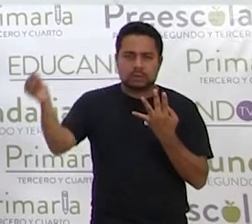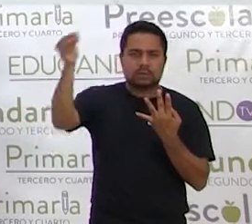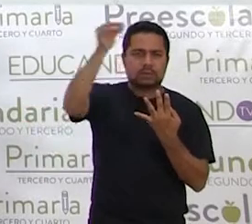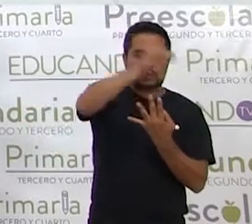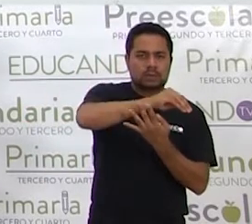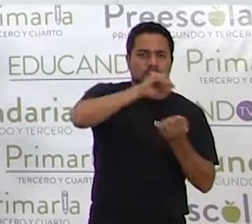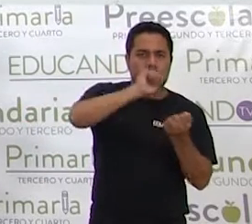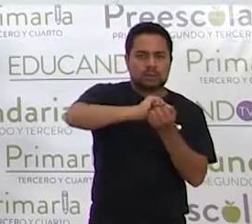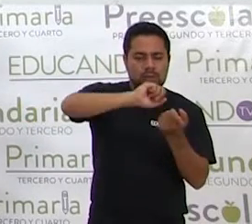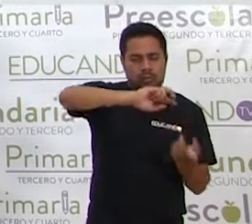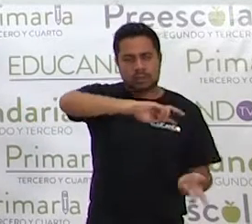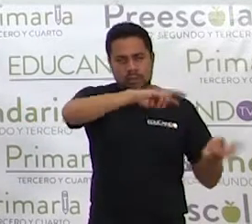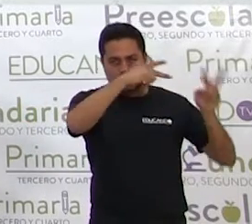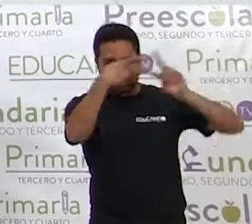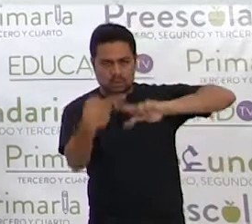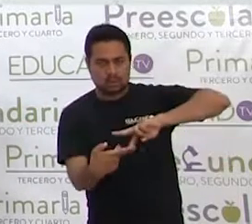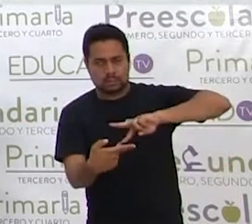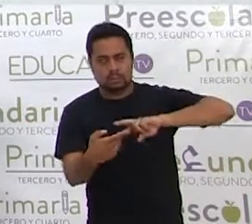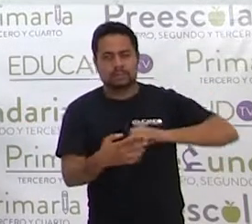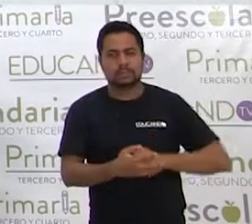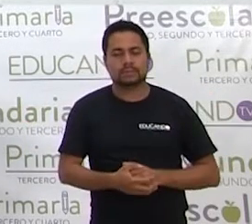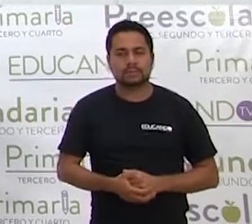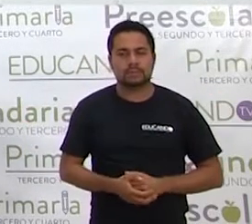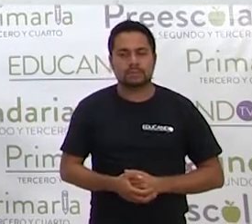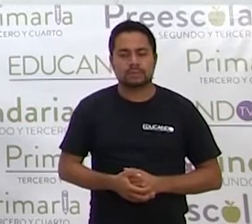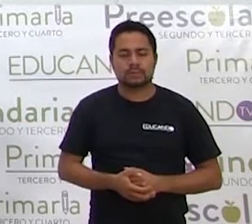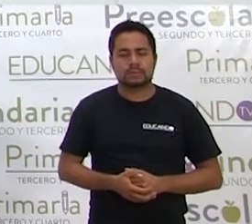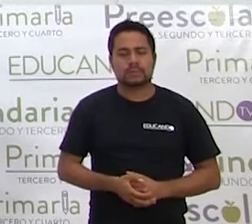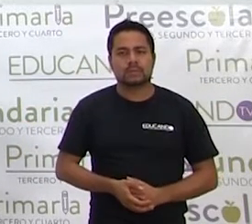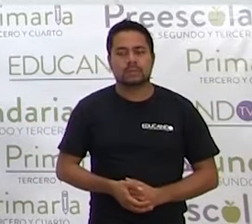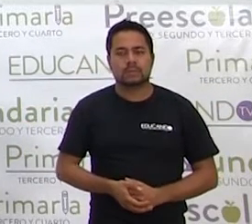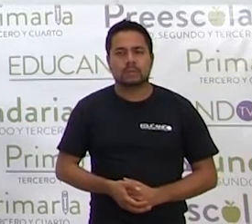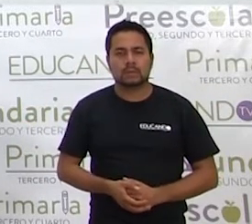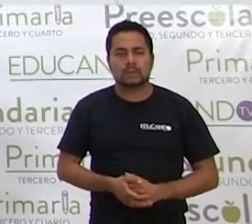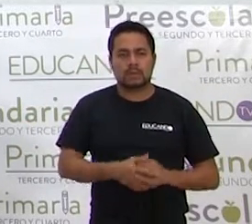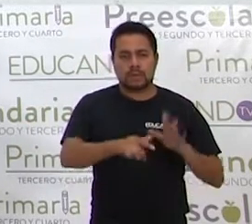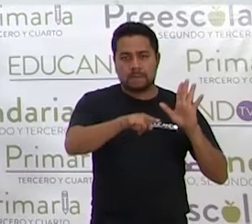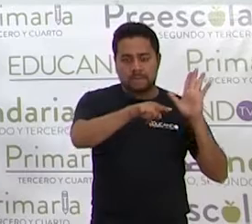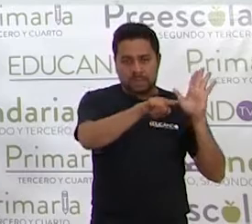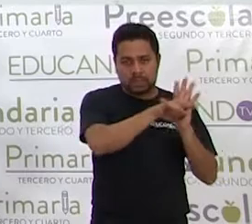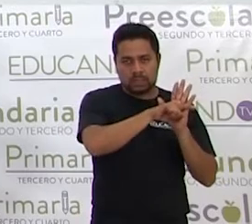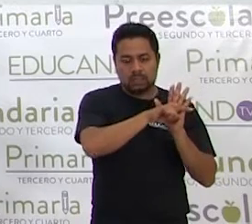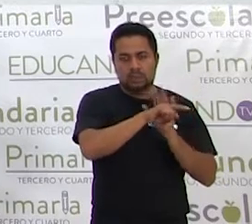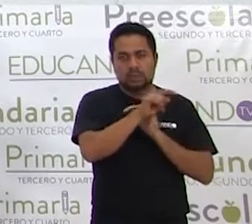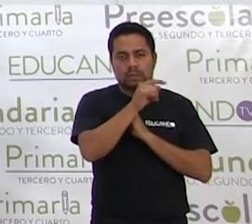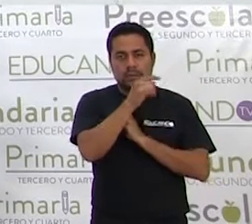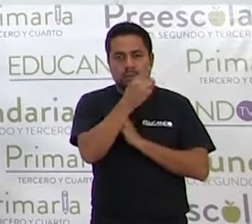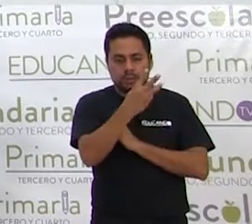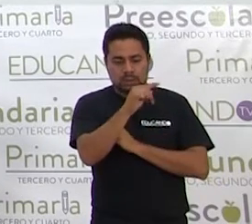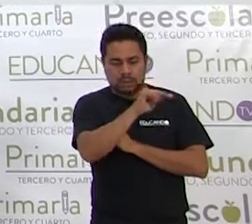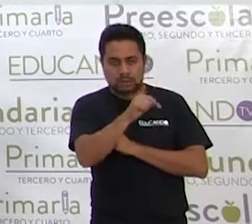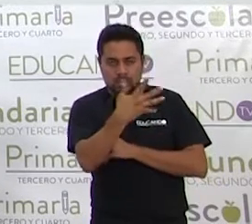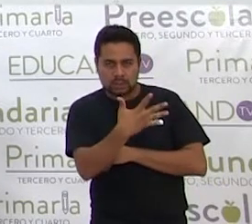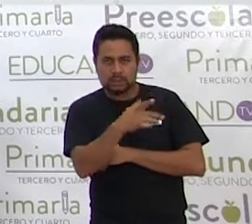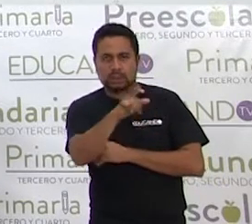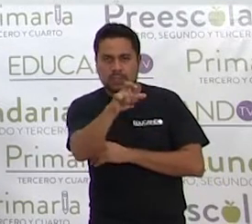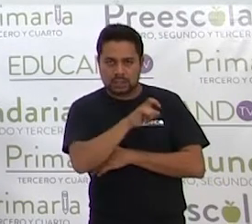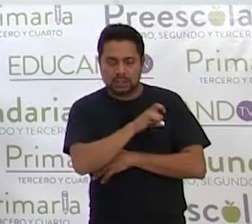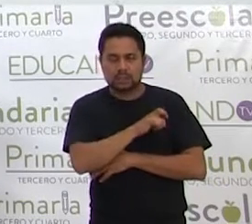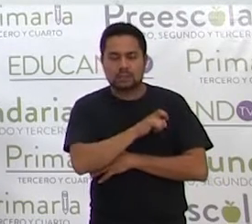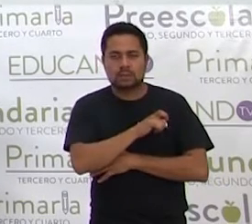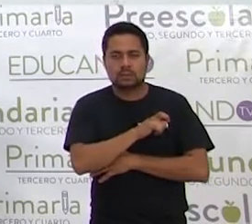miembro con su inversa con signo contrario menos tres quintos de x